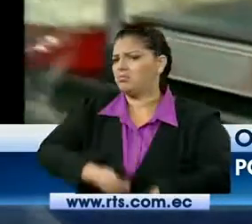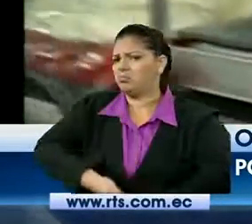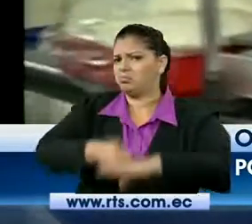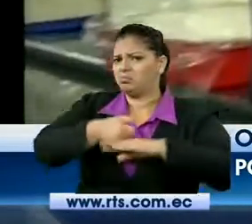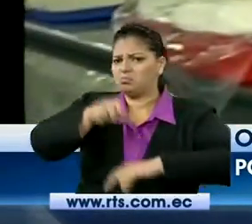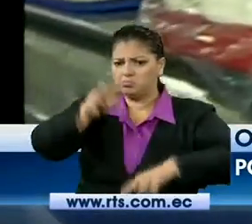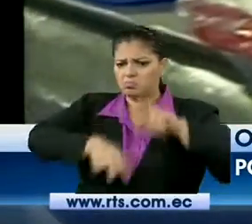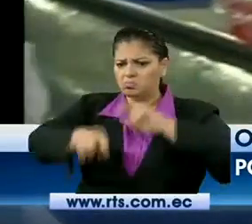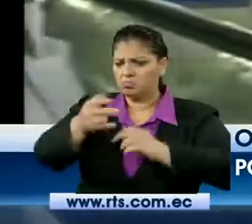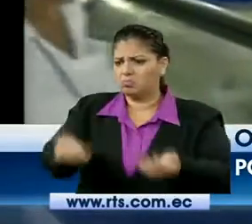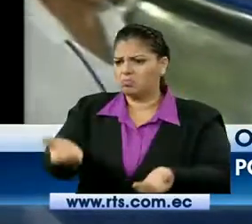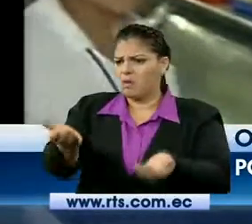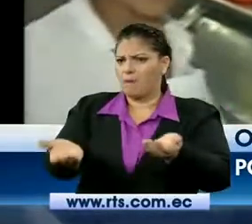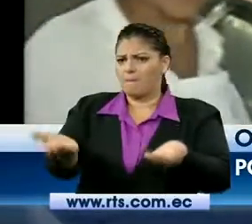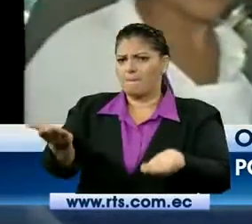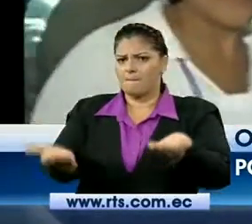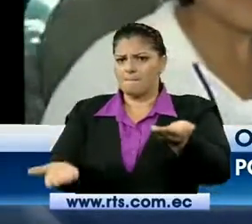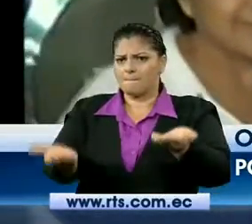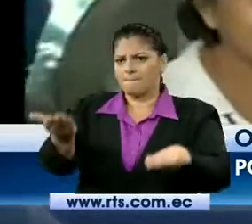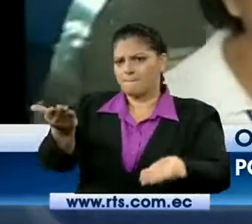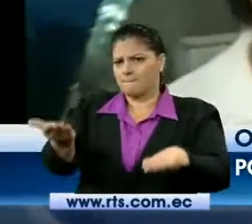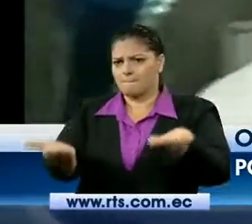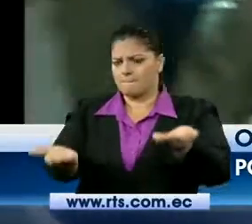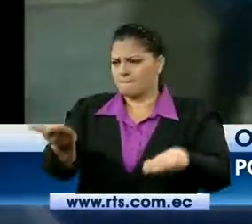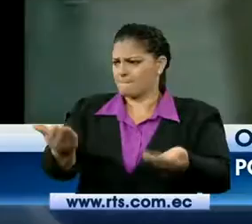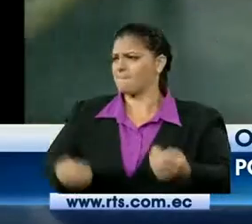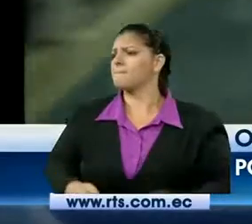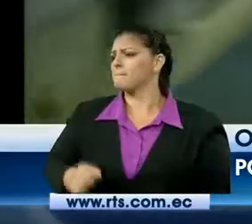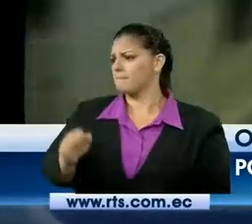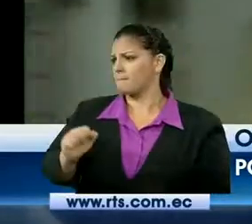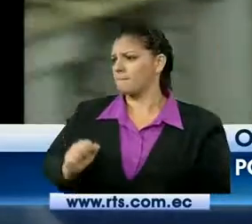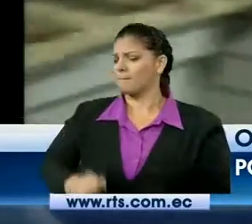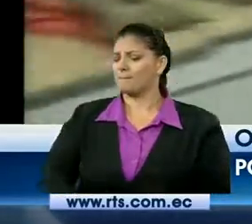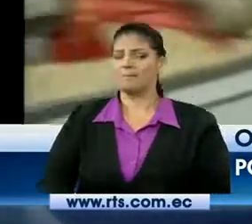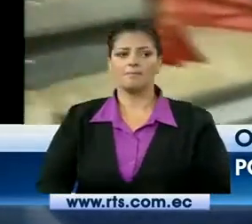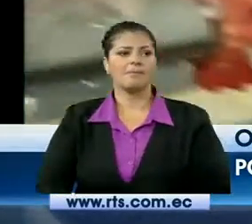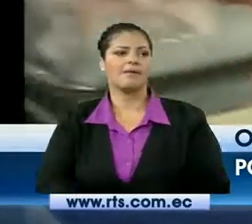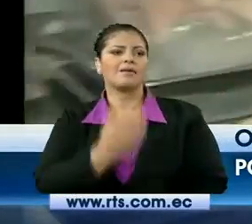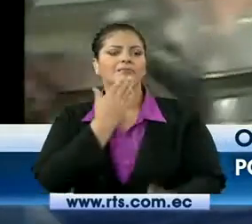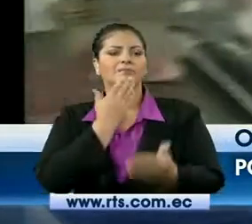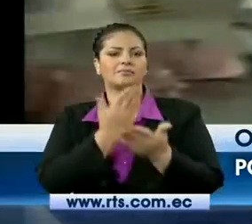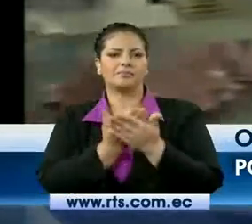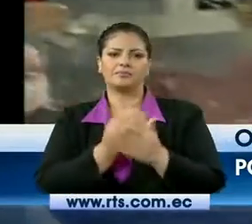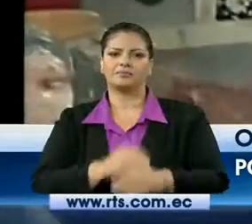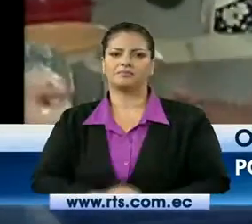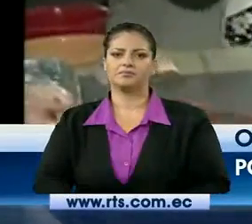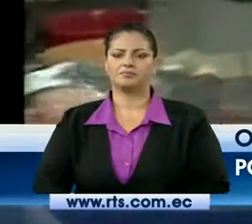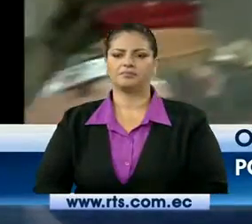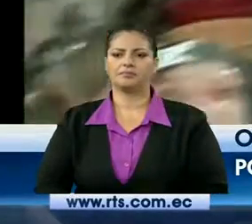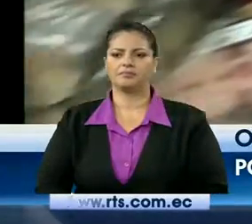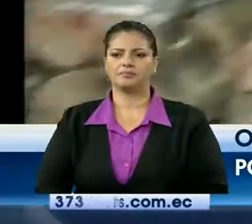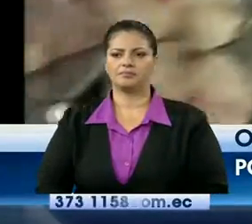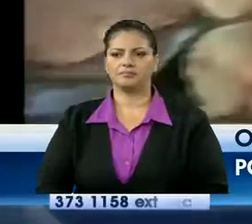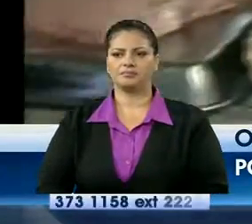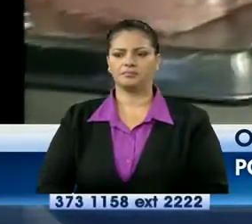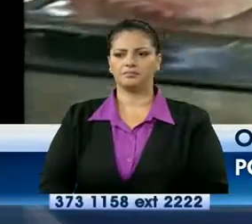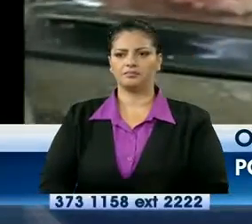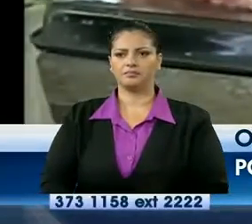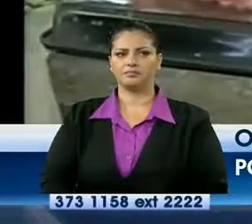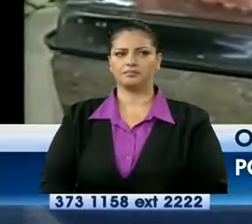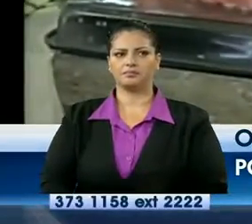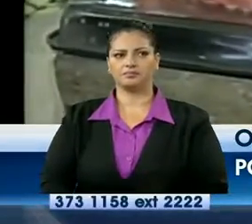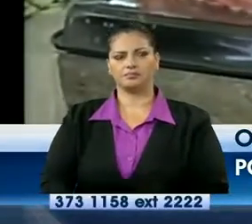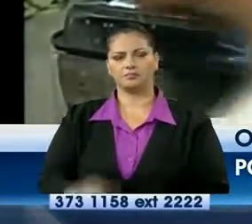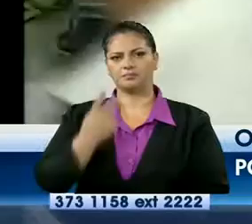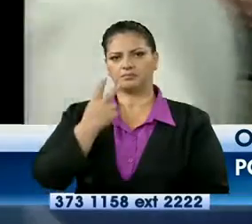mes. La ida normal está normal ahí. Muchas gracias, caballero. Estamos en el área de los mariscos